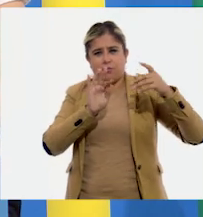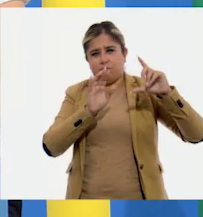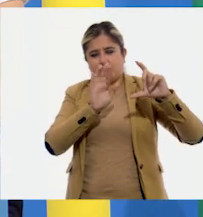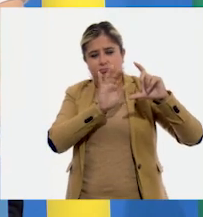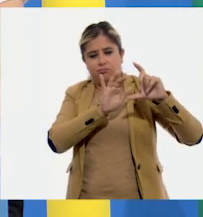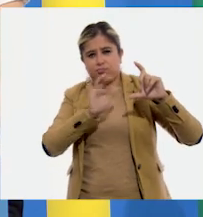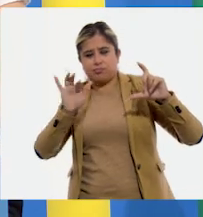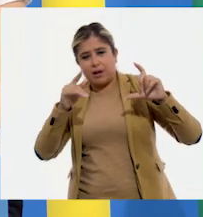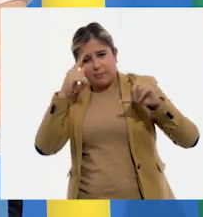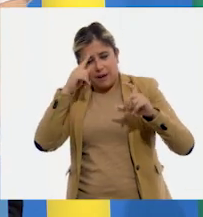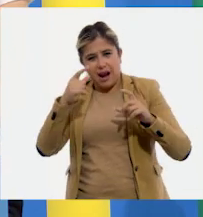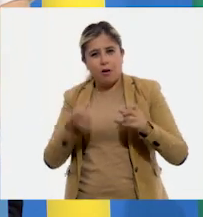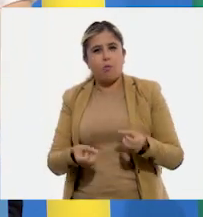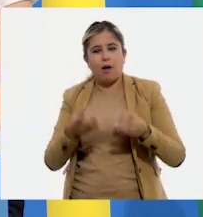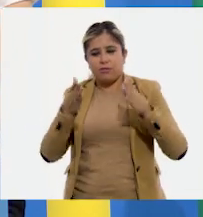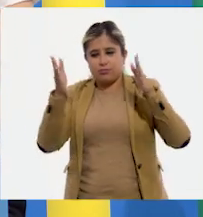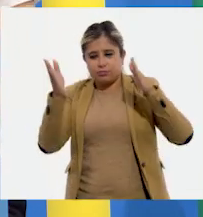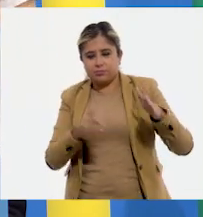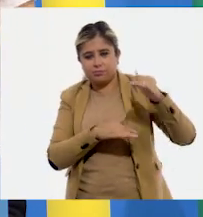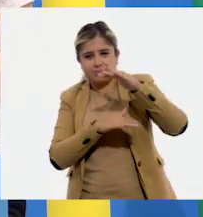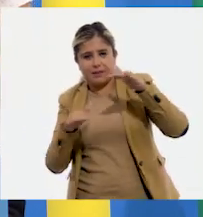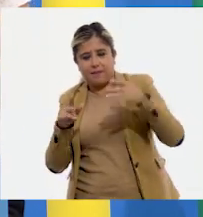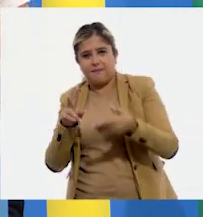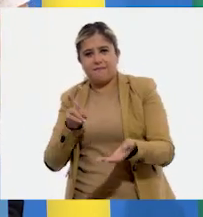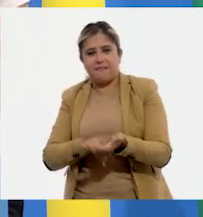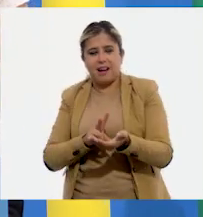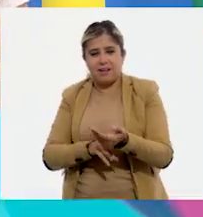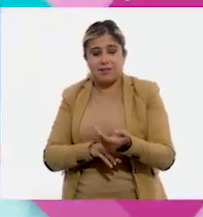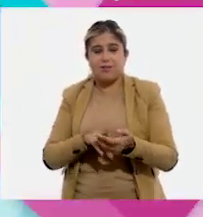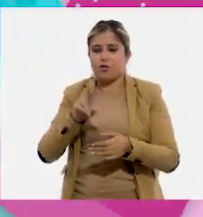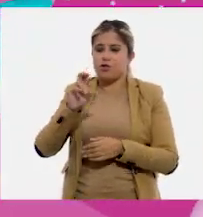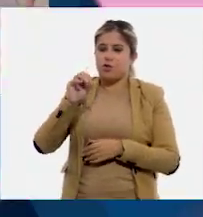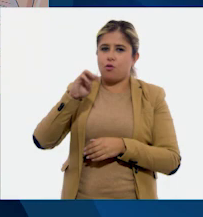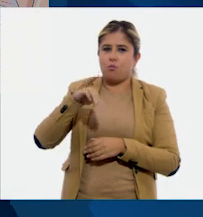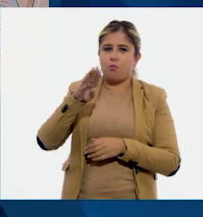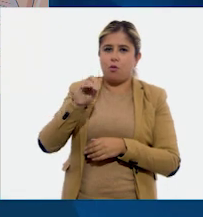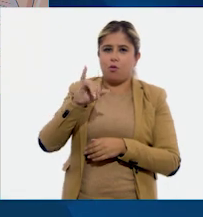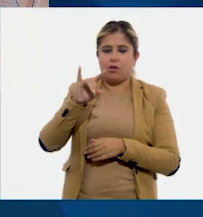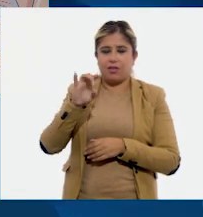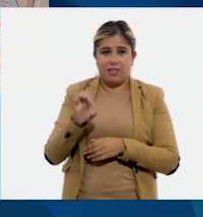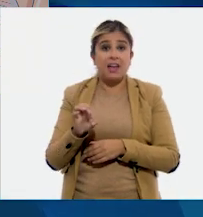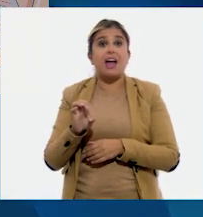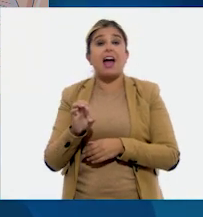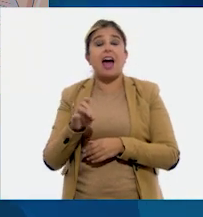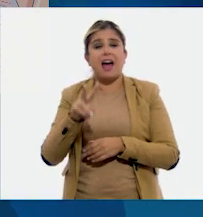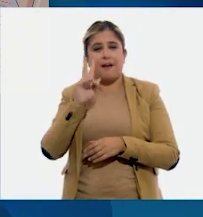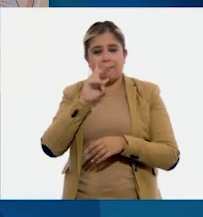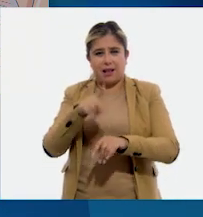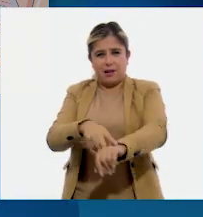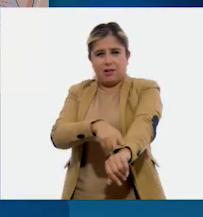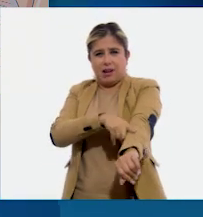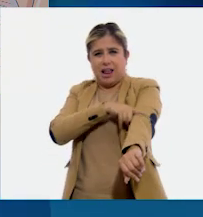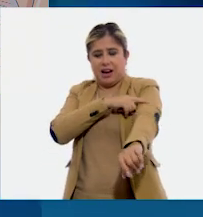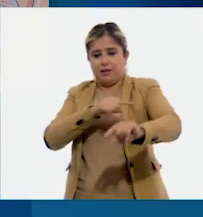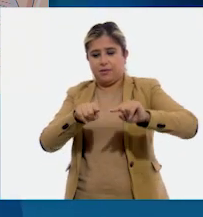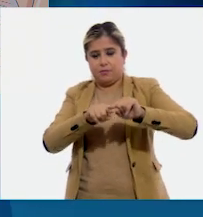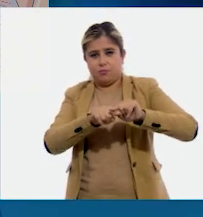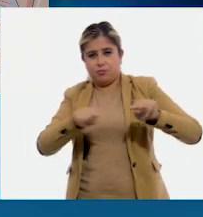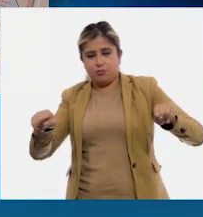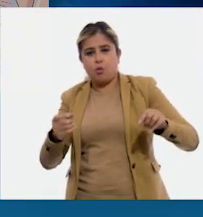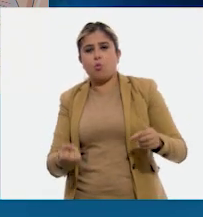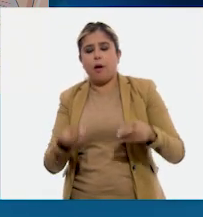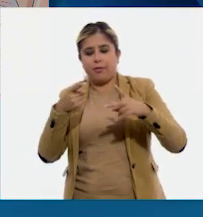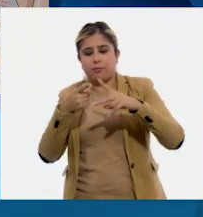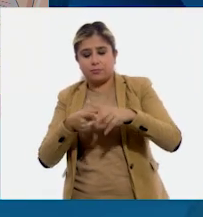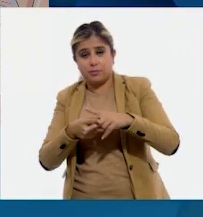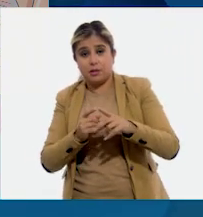del romboide. Es correcto. La fórmula consiste en identificar la longitud de su base y la longitud de